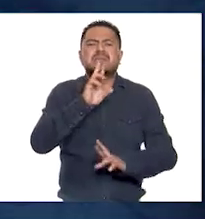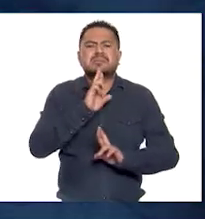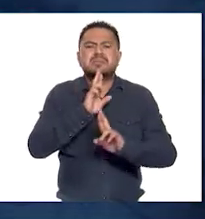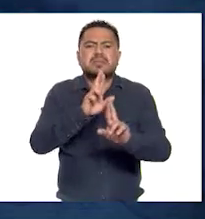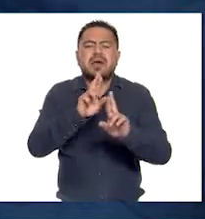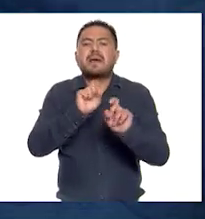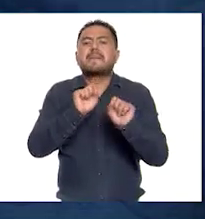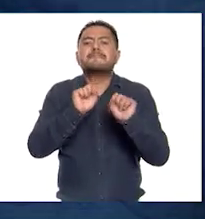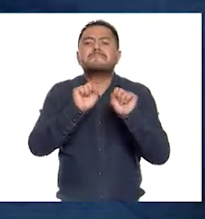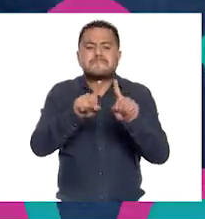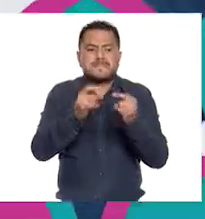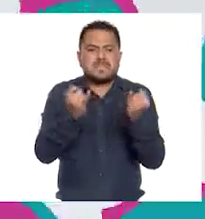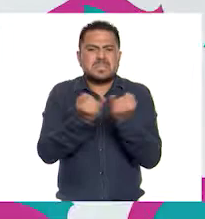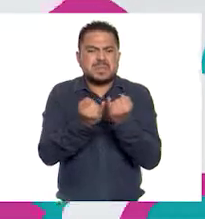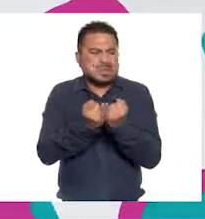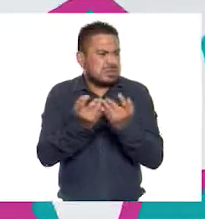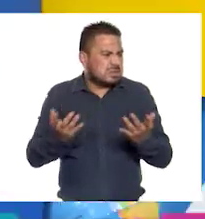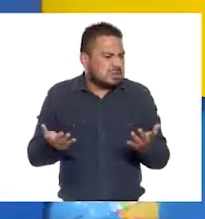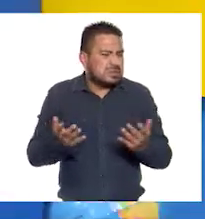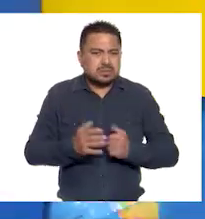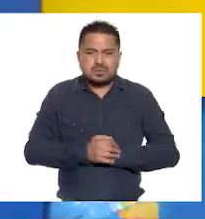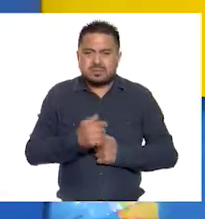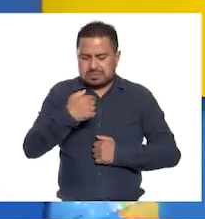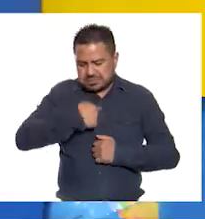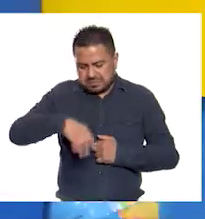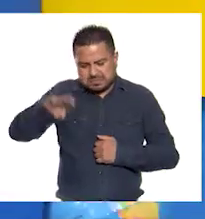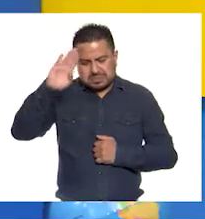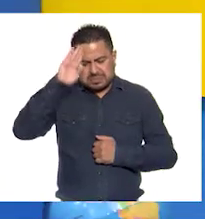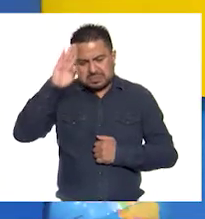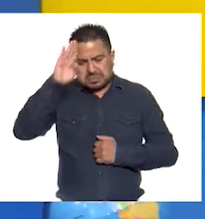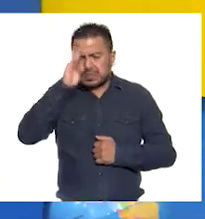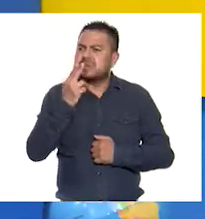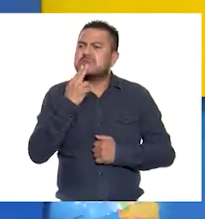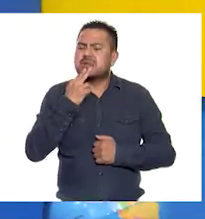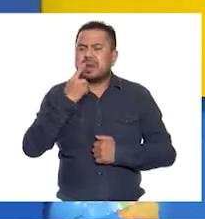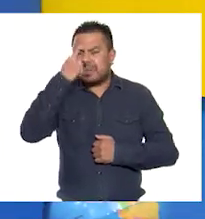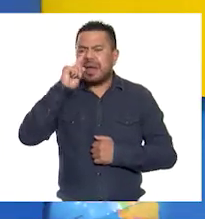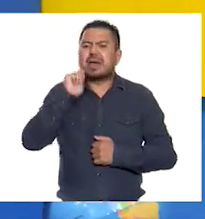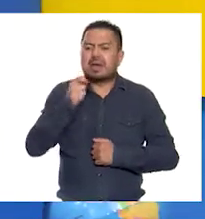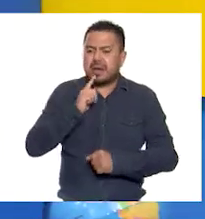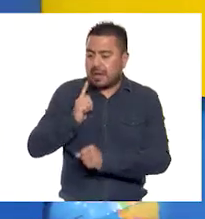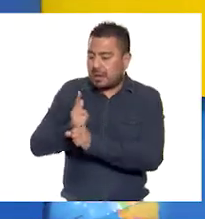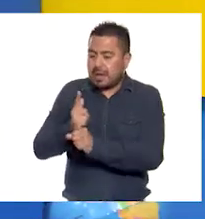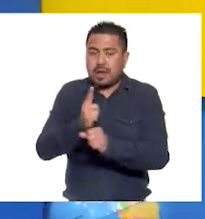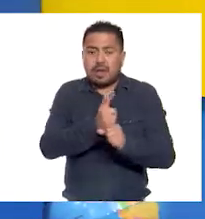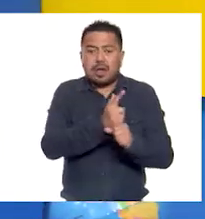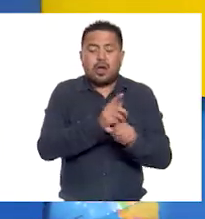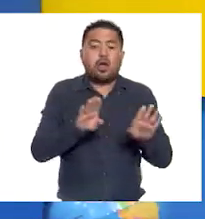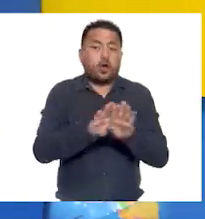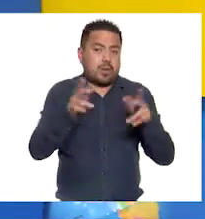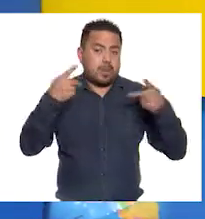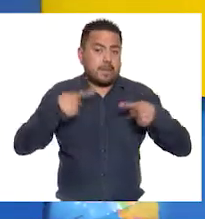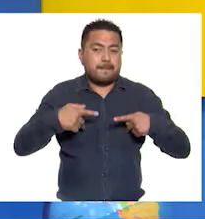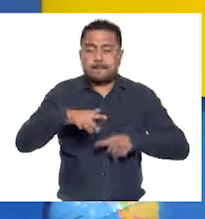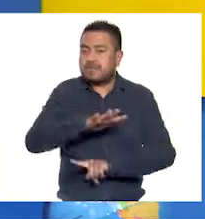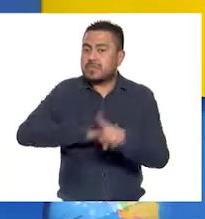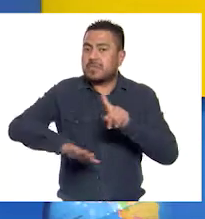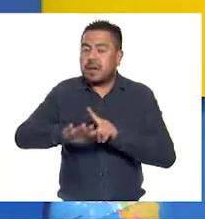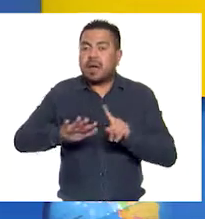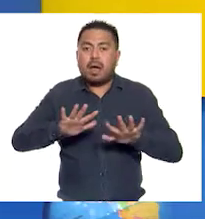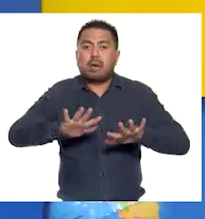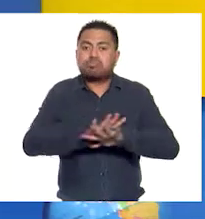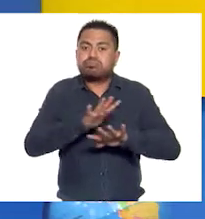a ti misma? Pues estaba pensando que a mí me ha servido para darme cuenta de cómo los seres humanos hemos